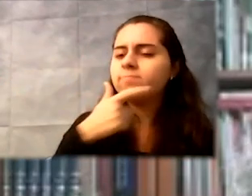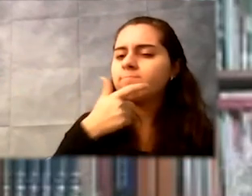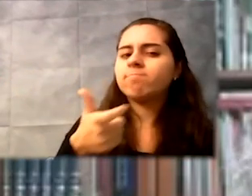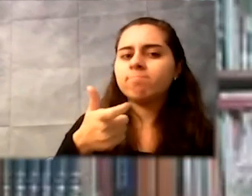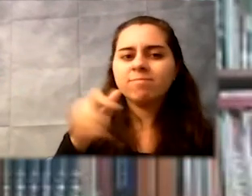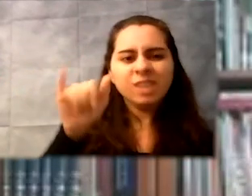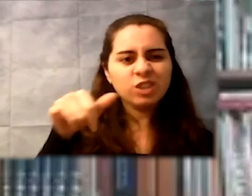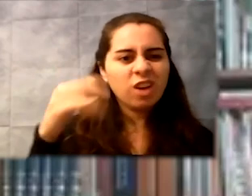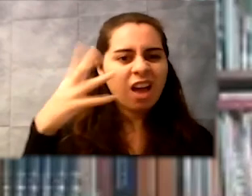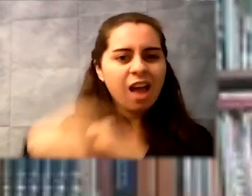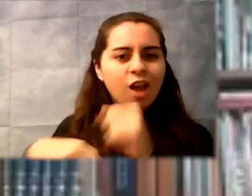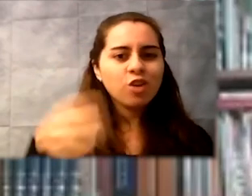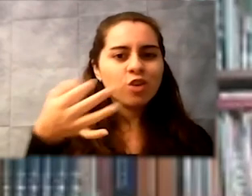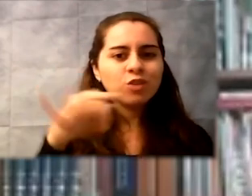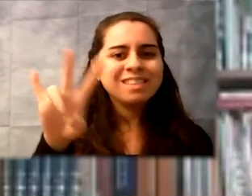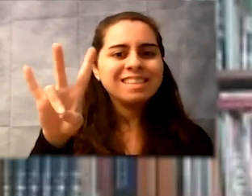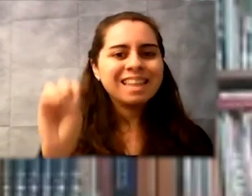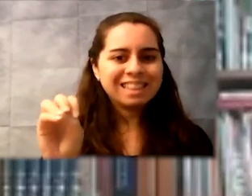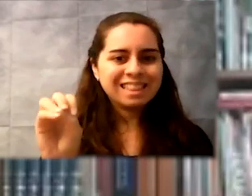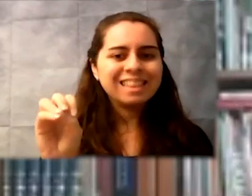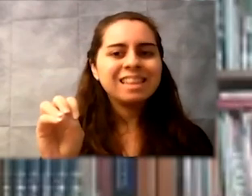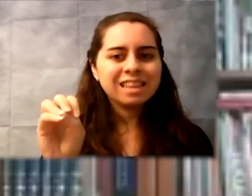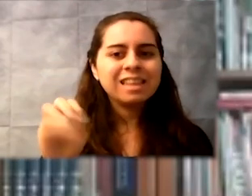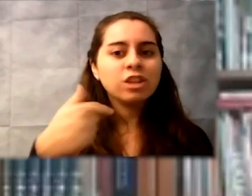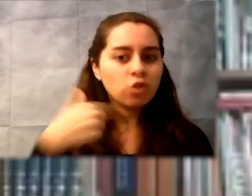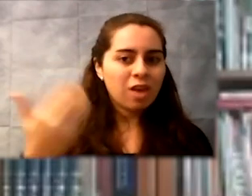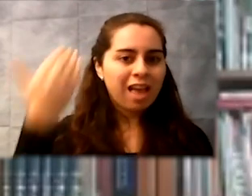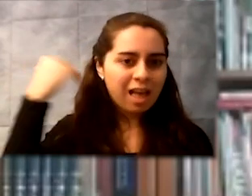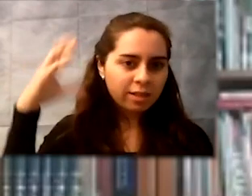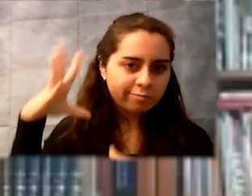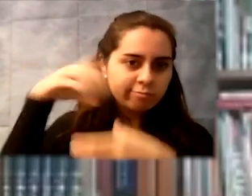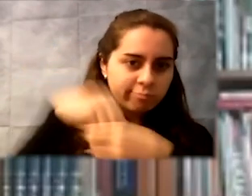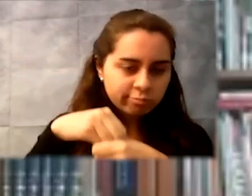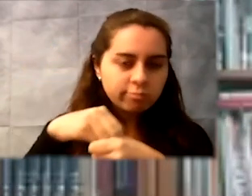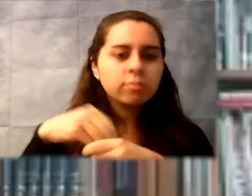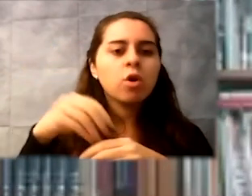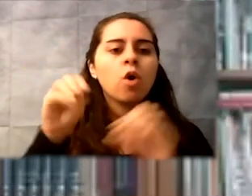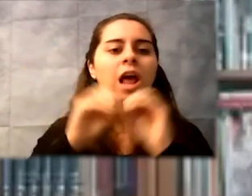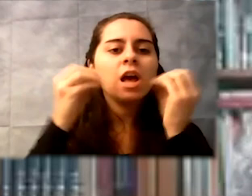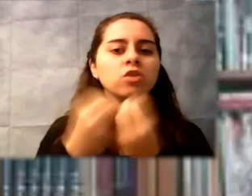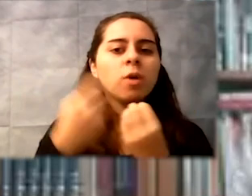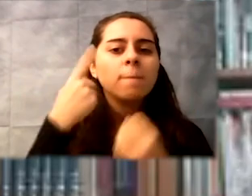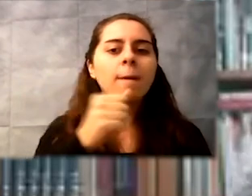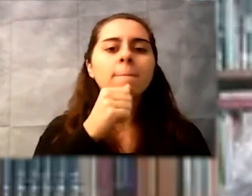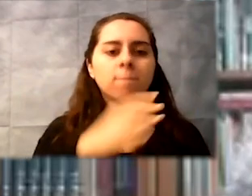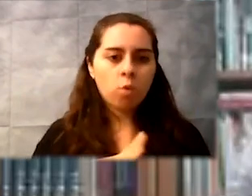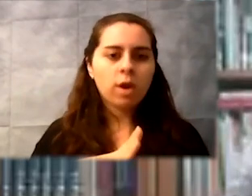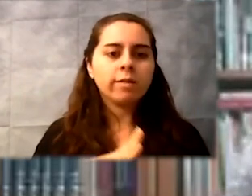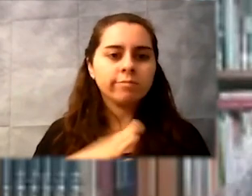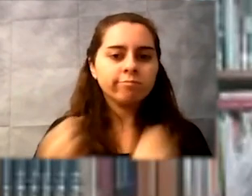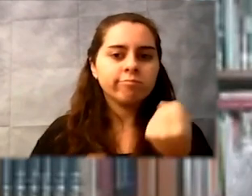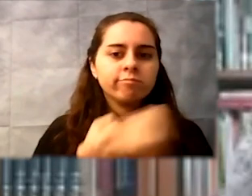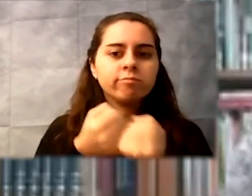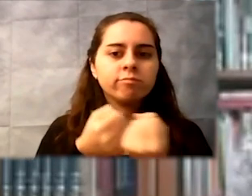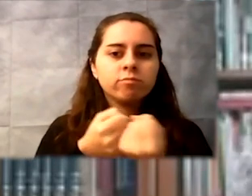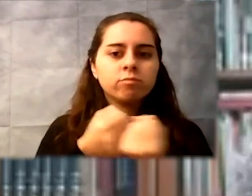específicamente, yo pertenecía a una organización que se llama Mujer Intégrate Ahora, que fue la primera organización autónoma de los años 70, de lo que se